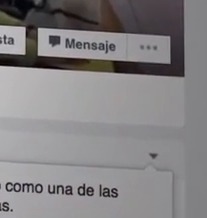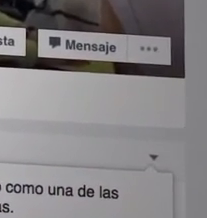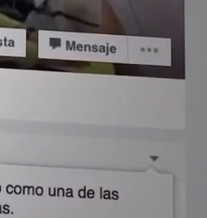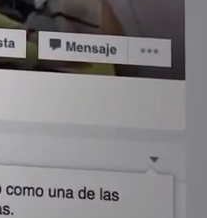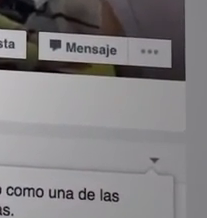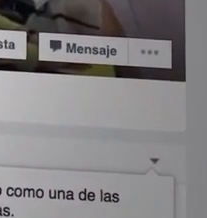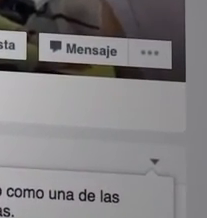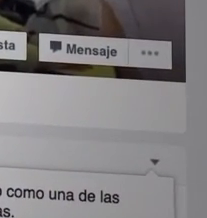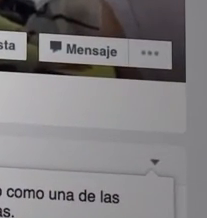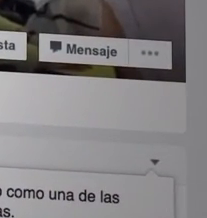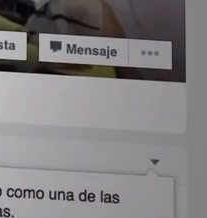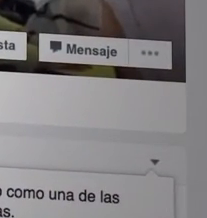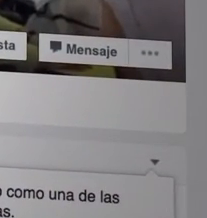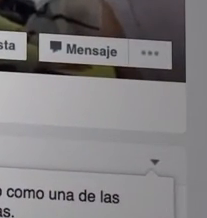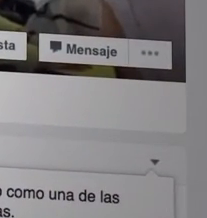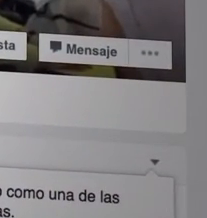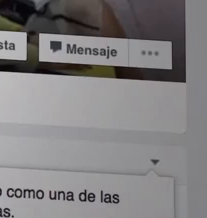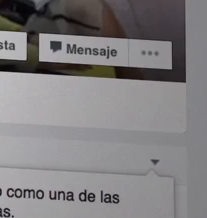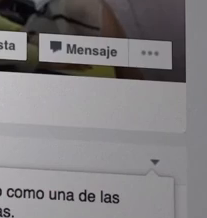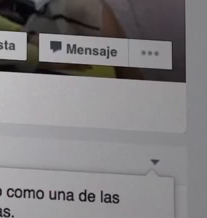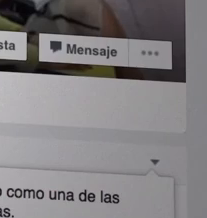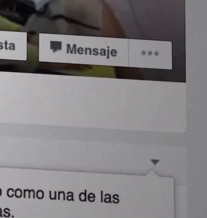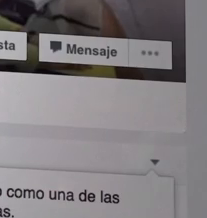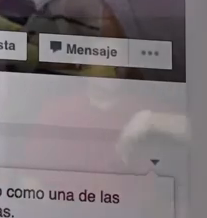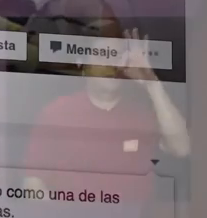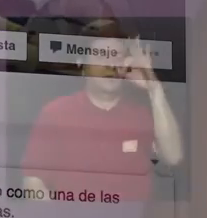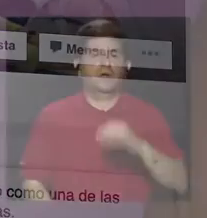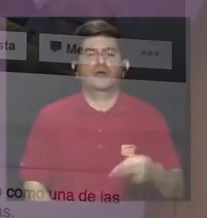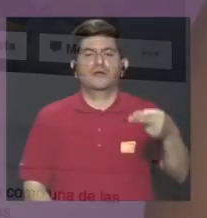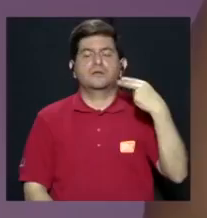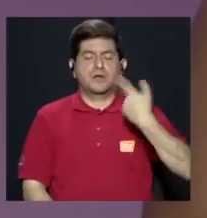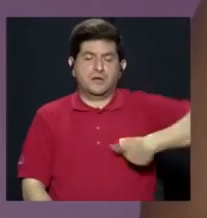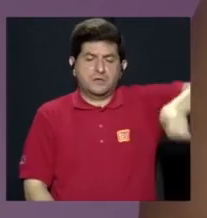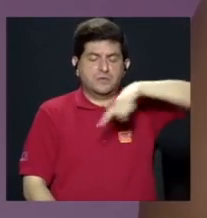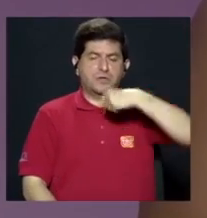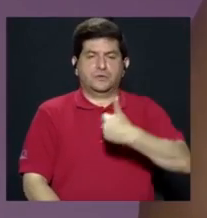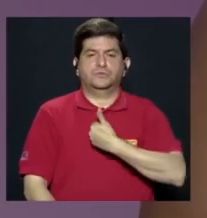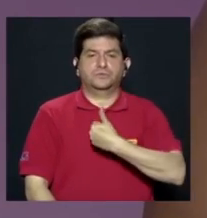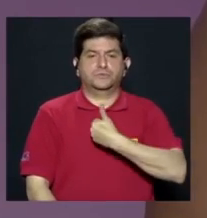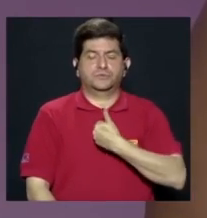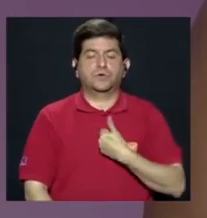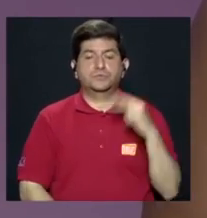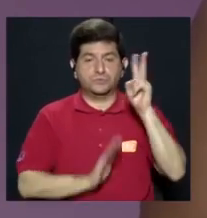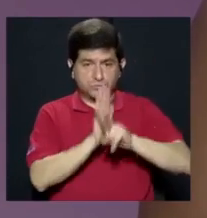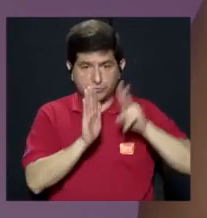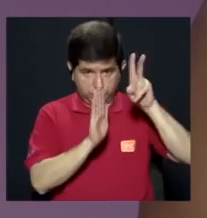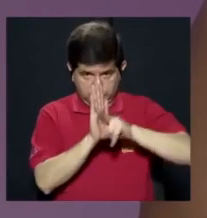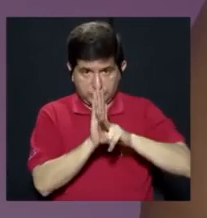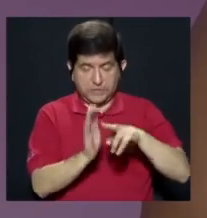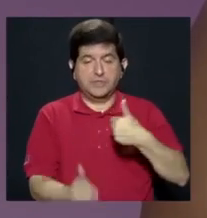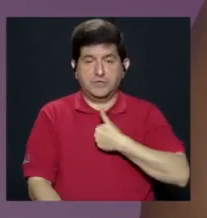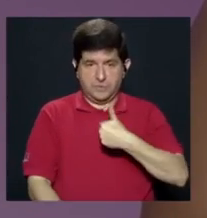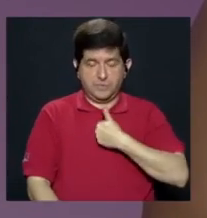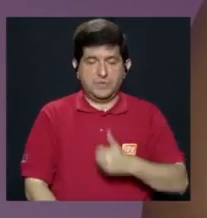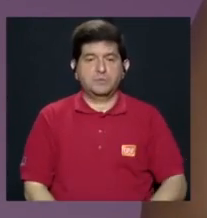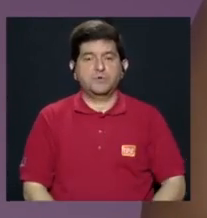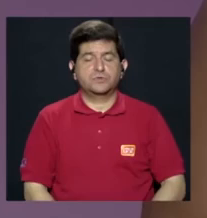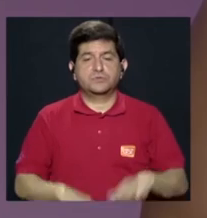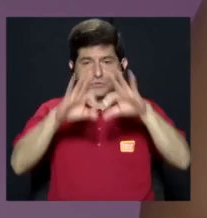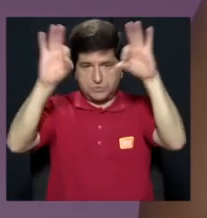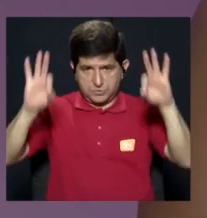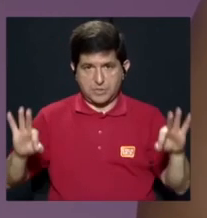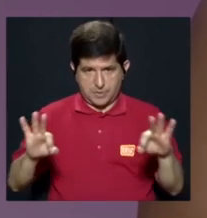página de nosotros, que es Guerreras y Guerreros de Ángeles, van a encontrar historias de nosotras mismas, van a encontrar videos de nosotras mismas, van a encontrar